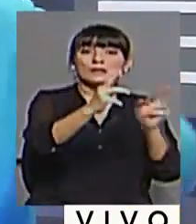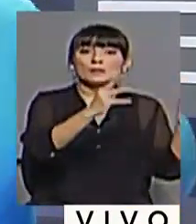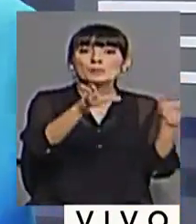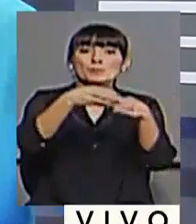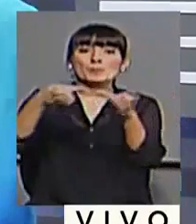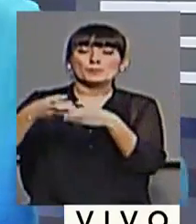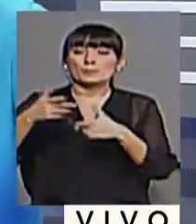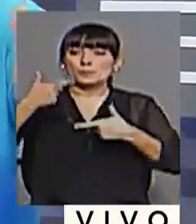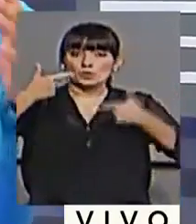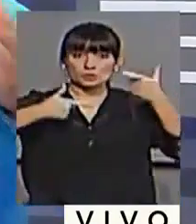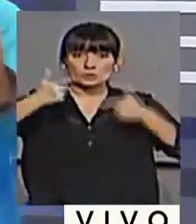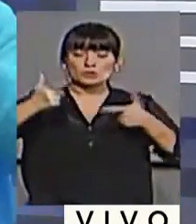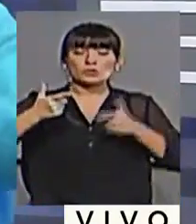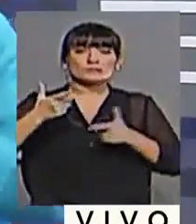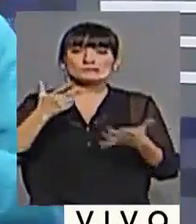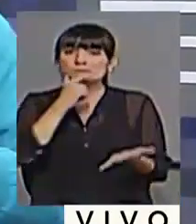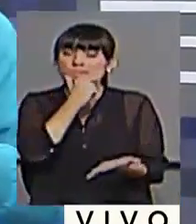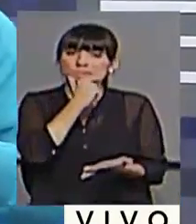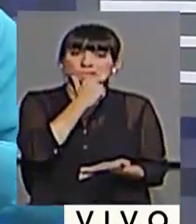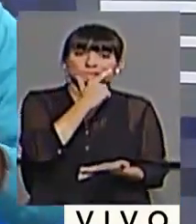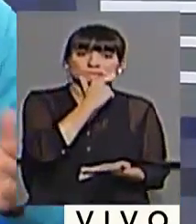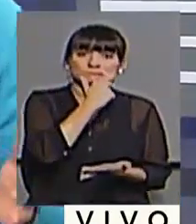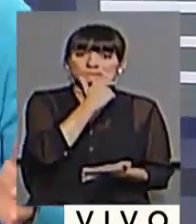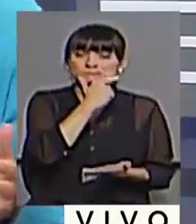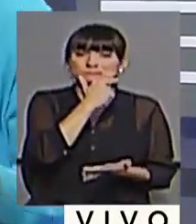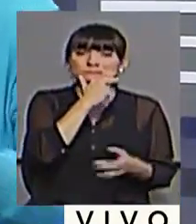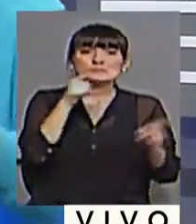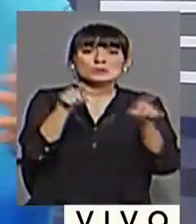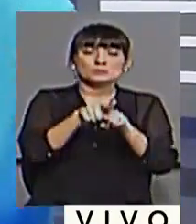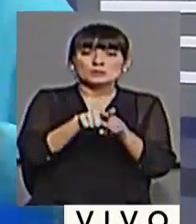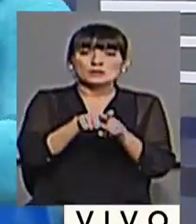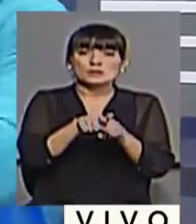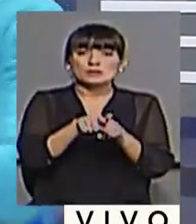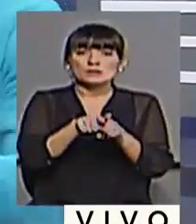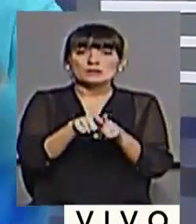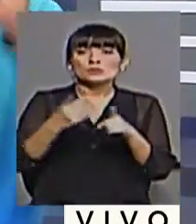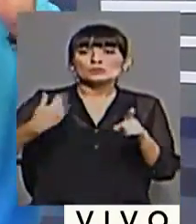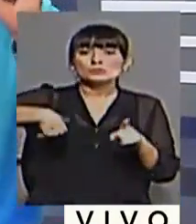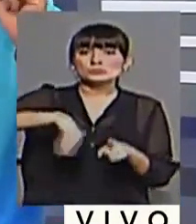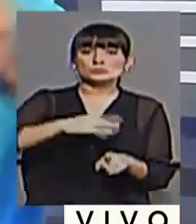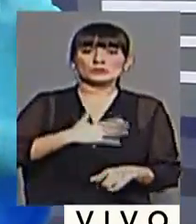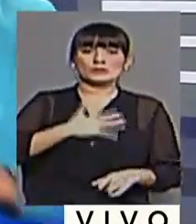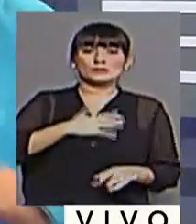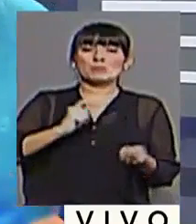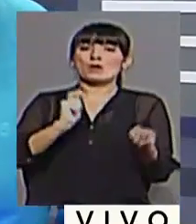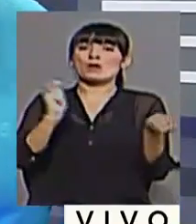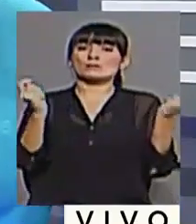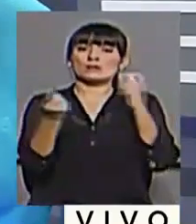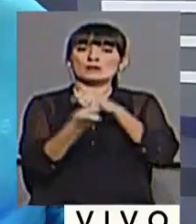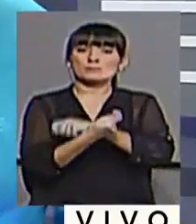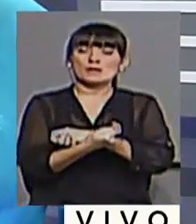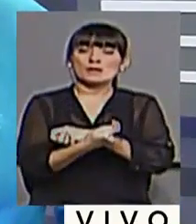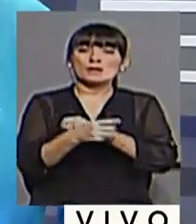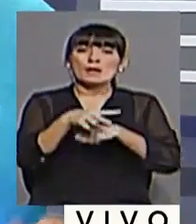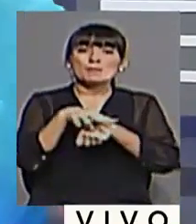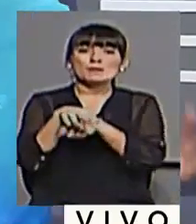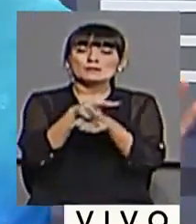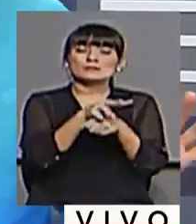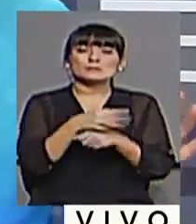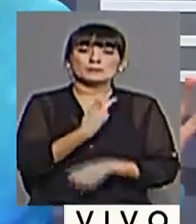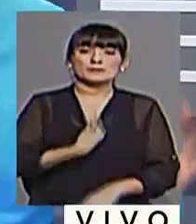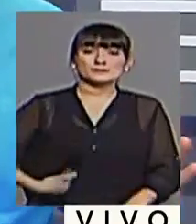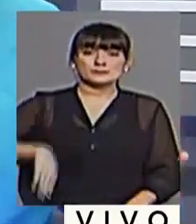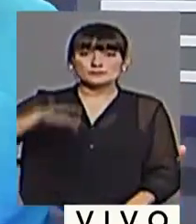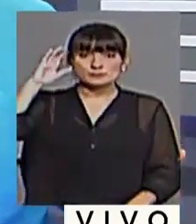van a dar sustento es tan misteriosa como lo que podemos tener o como lo que queremos cambiar de la administración de la presidenta Bachelet. Entonces yo